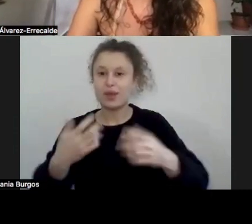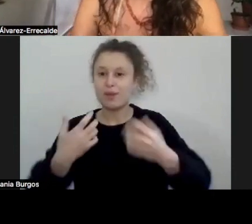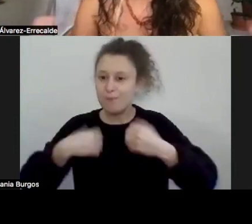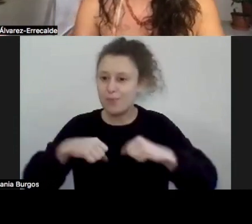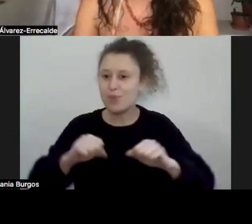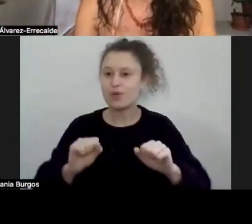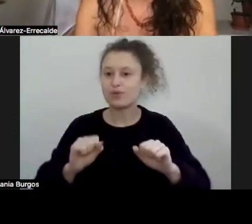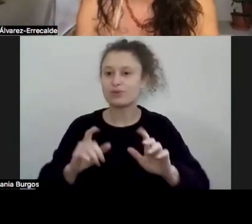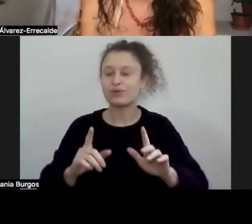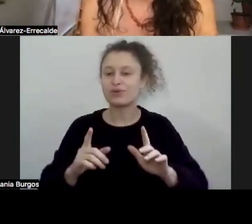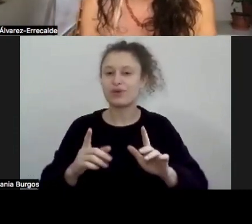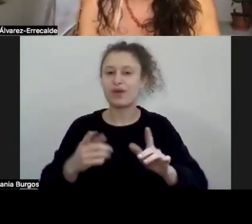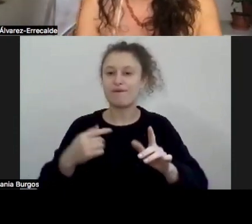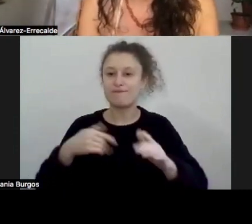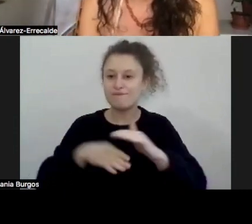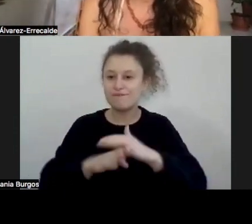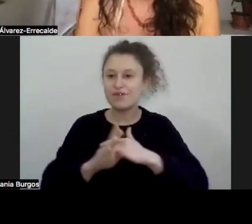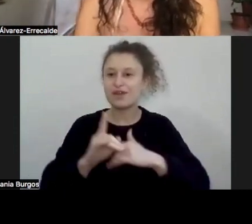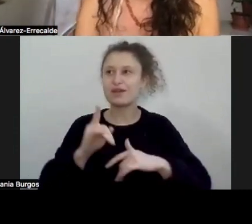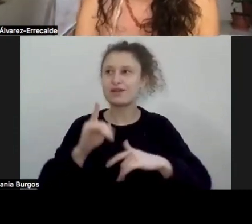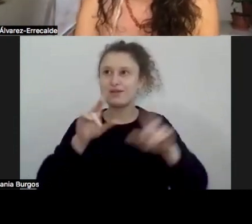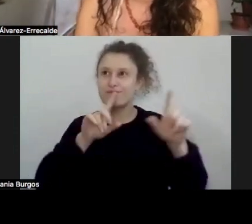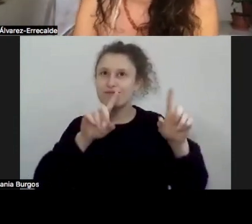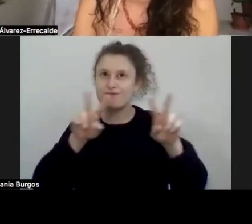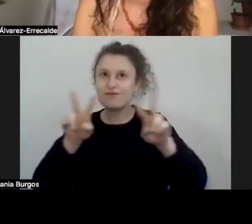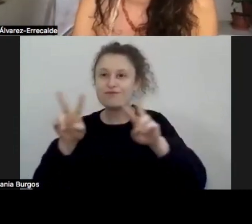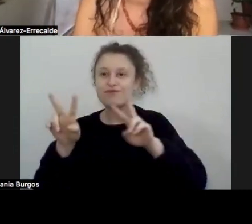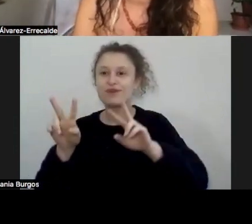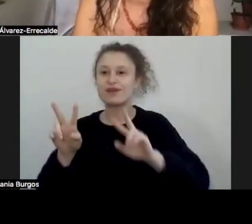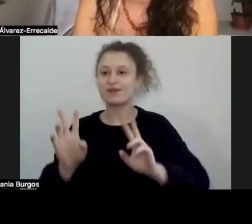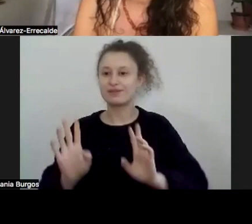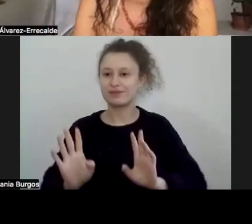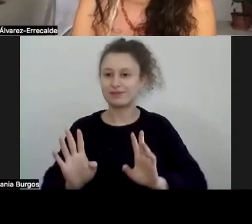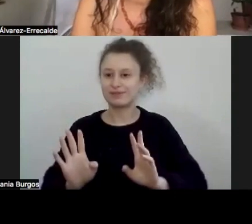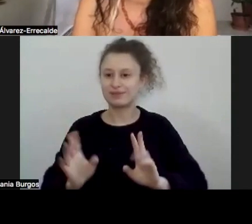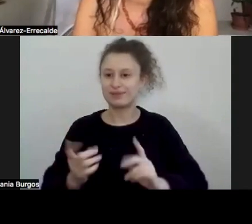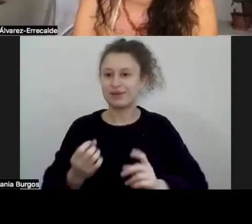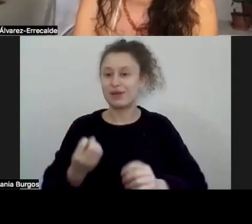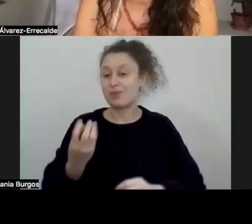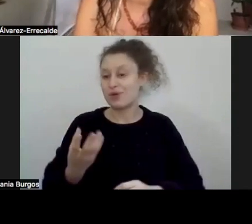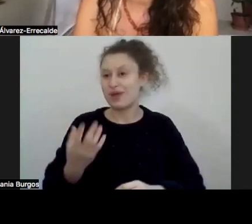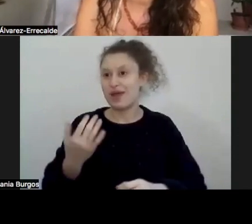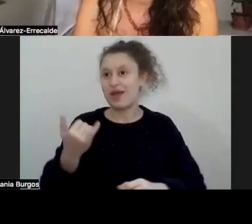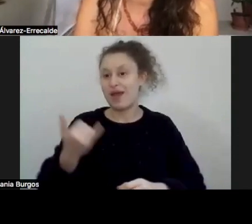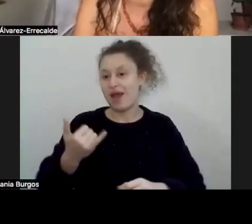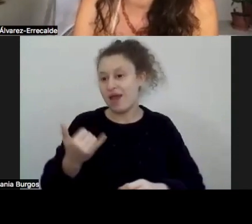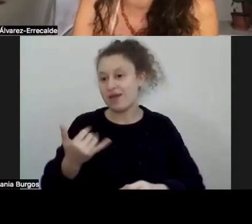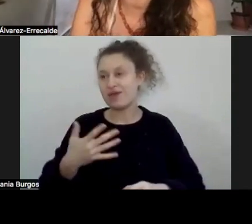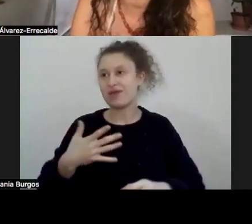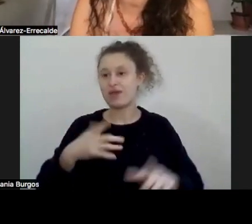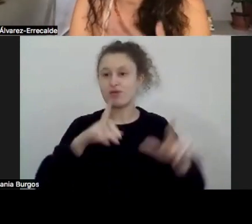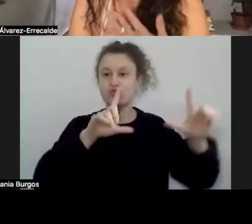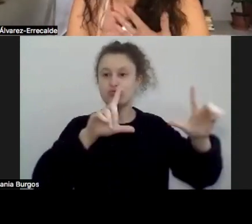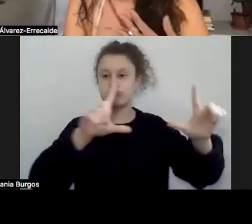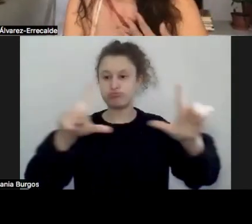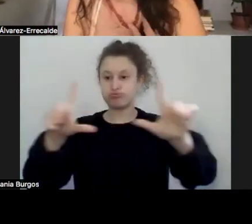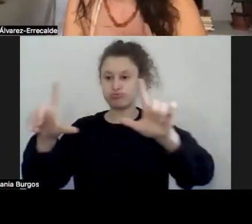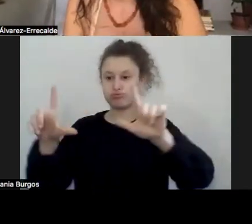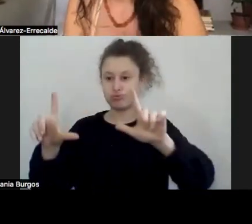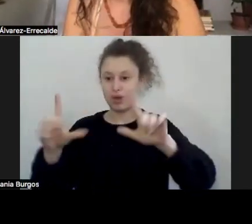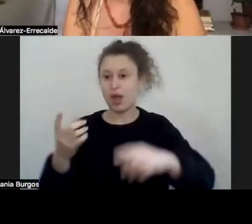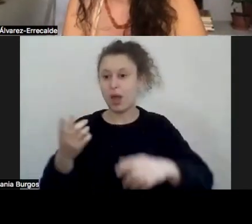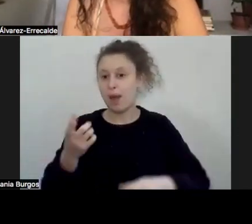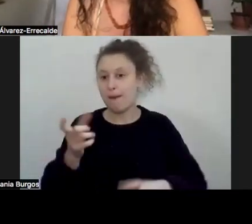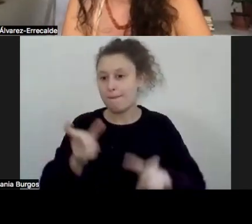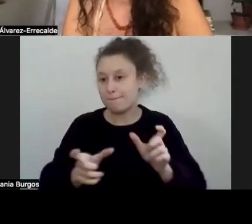eh, objetos, sujetos de obras artísticas quedan al margen, ¿no? Es como el otro día leí un artículo en